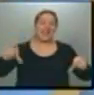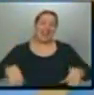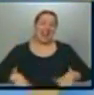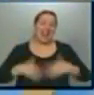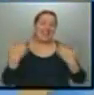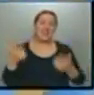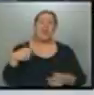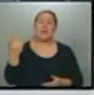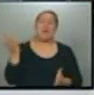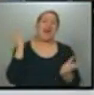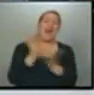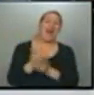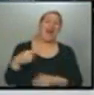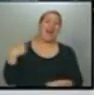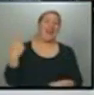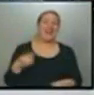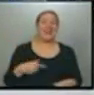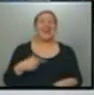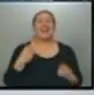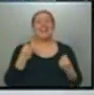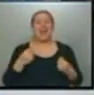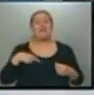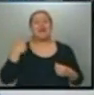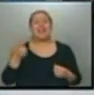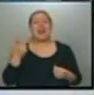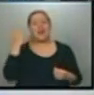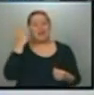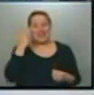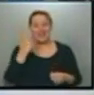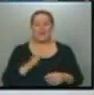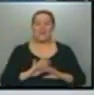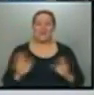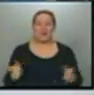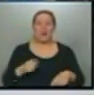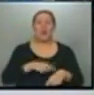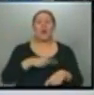Que nos juzgue. Acá estamos mirando a Messi mañana. Bueno, ahí está. 9:10, pausa ya.